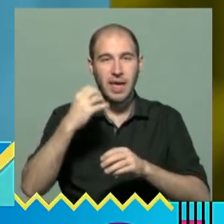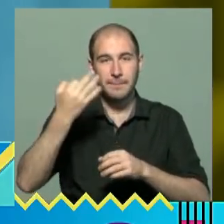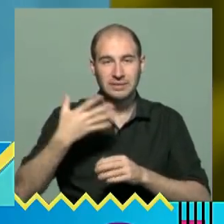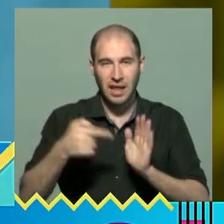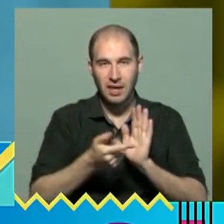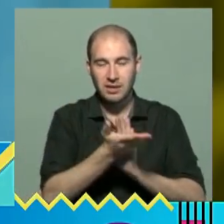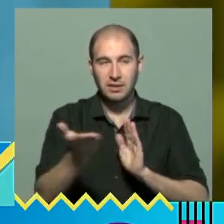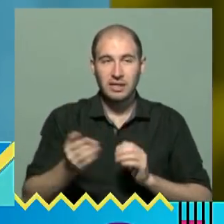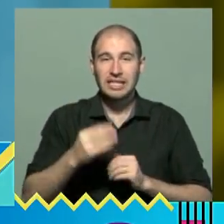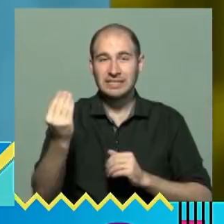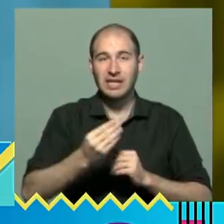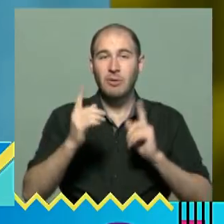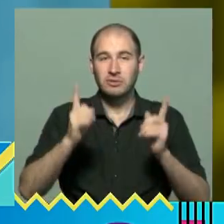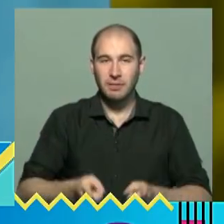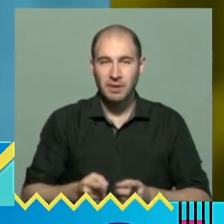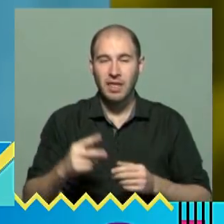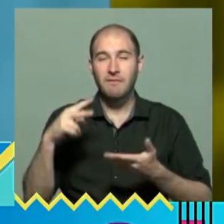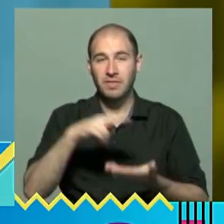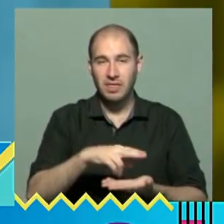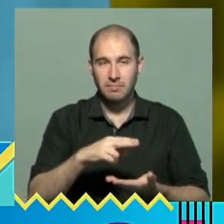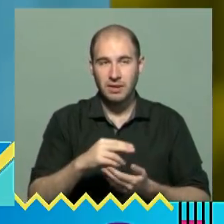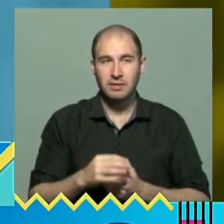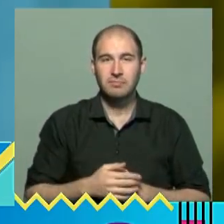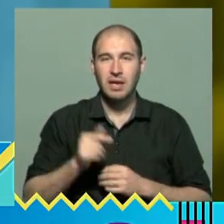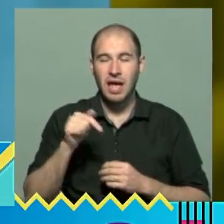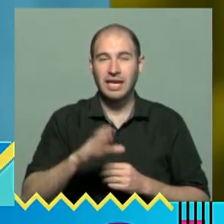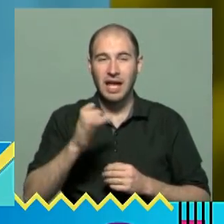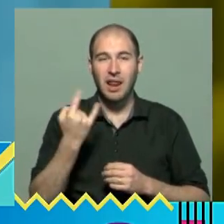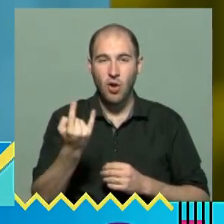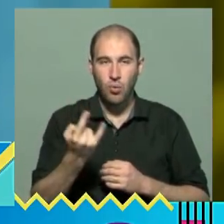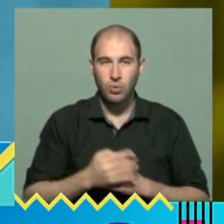especial. Por supuesto, el sábado también la Vendimia de Ciento presente en